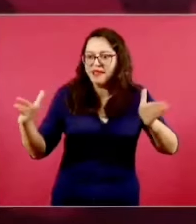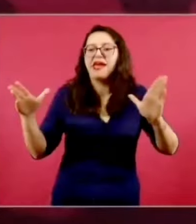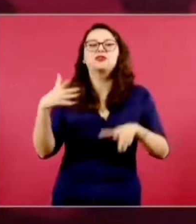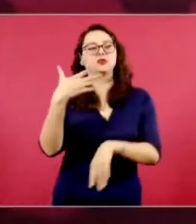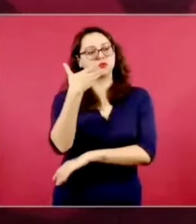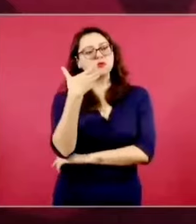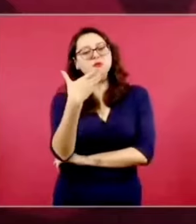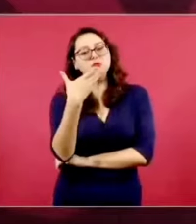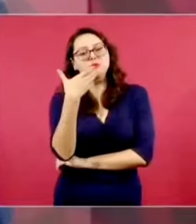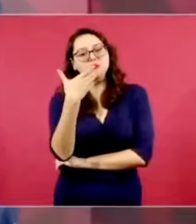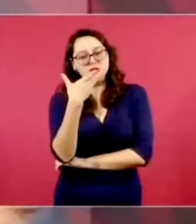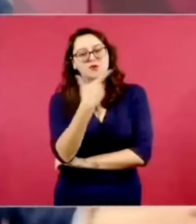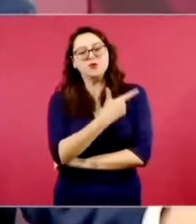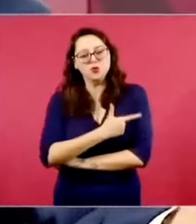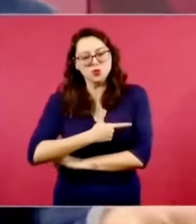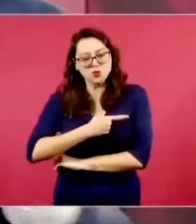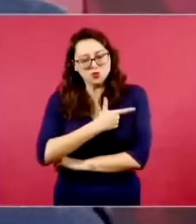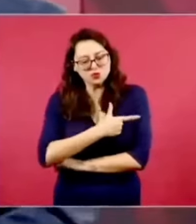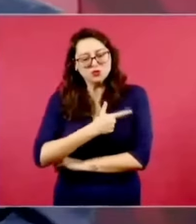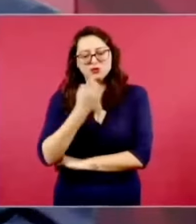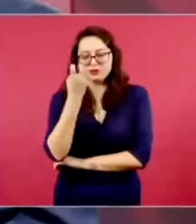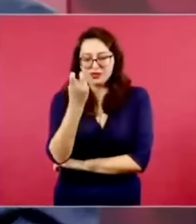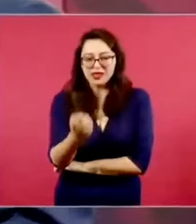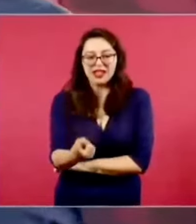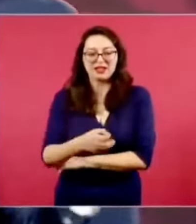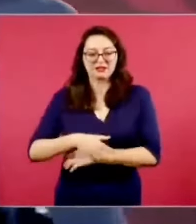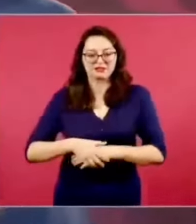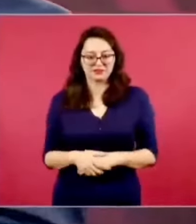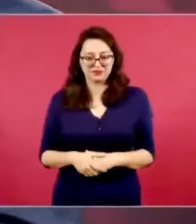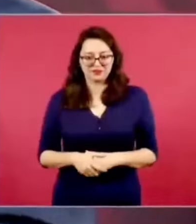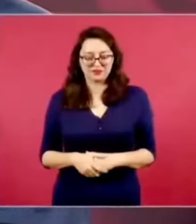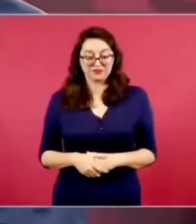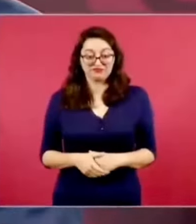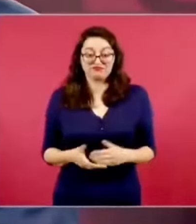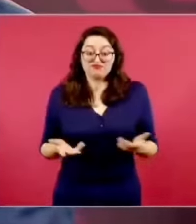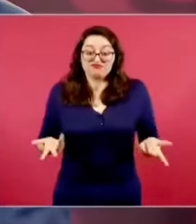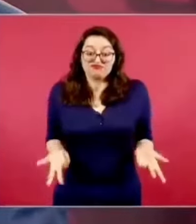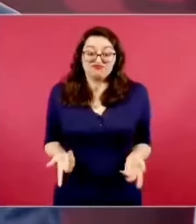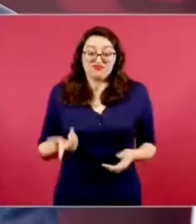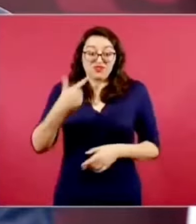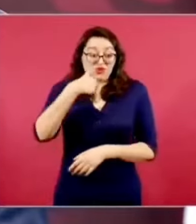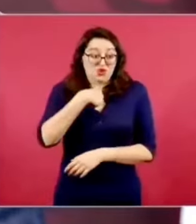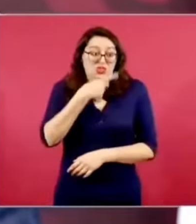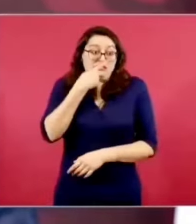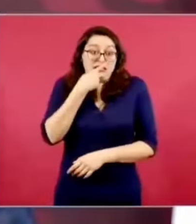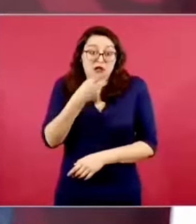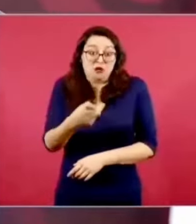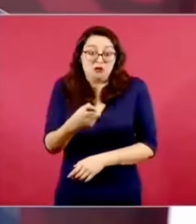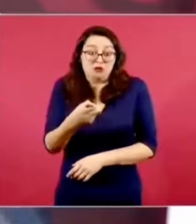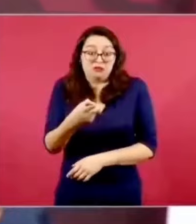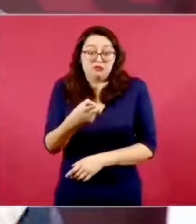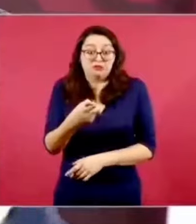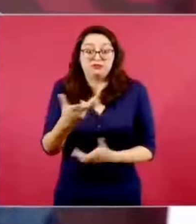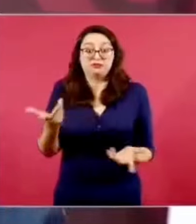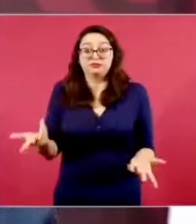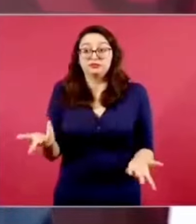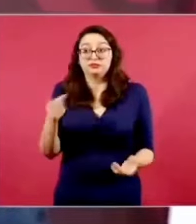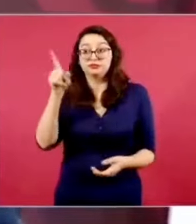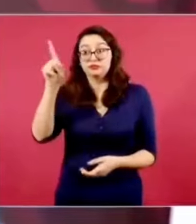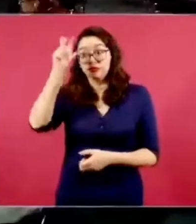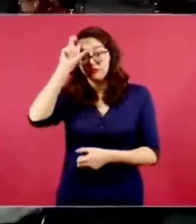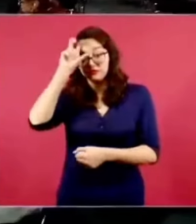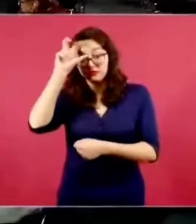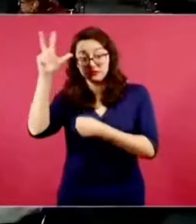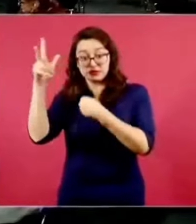debate porque por ejemplo yo sostengo que los europeos